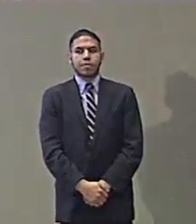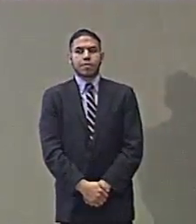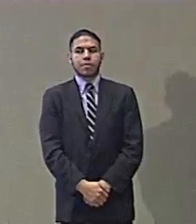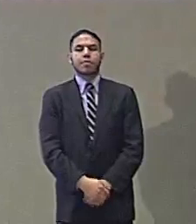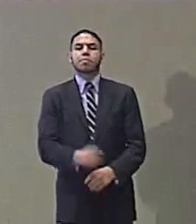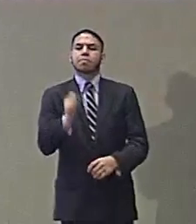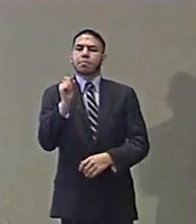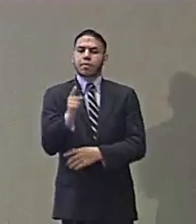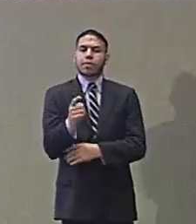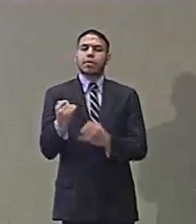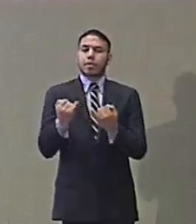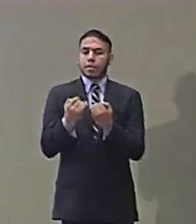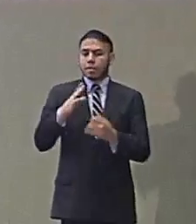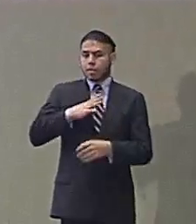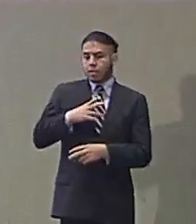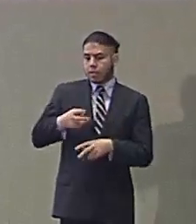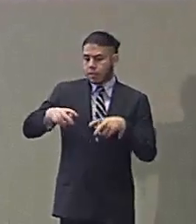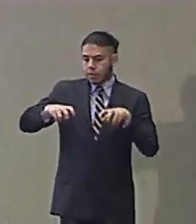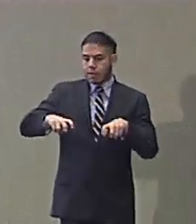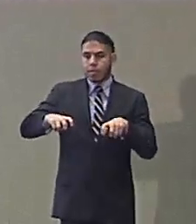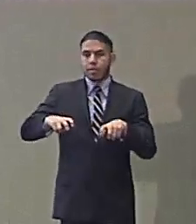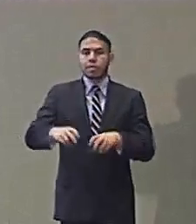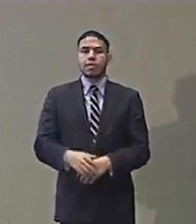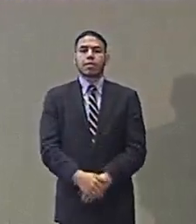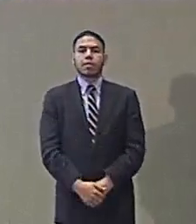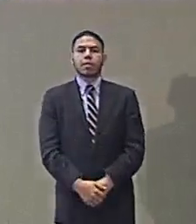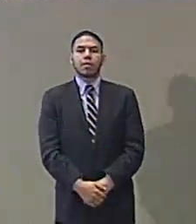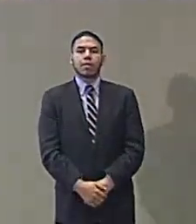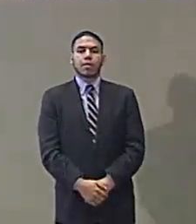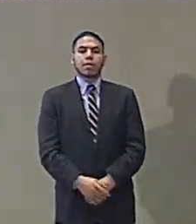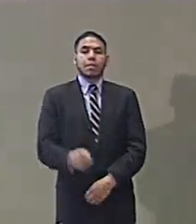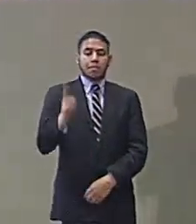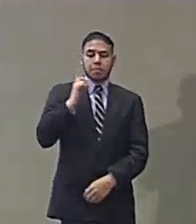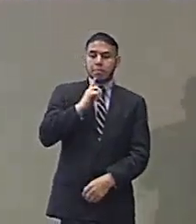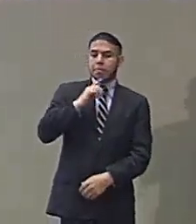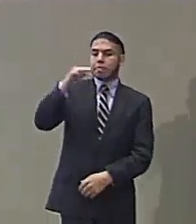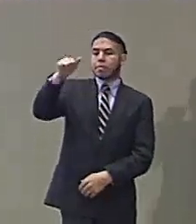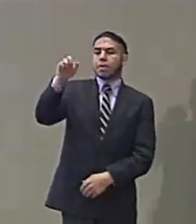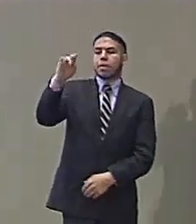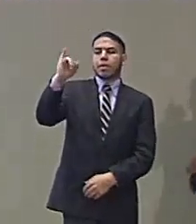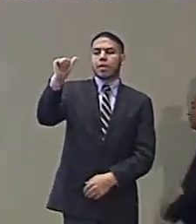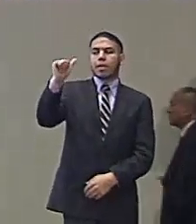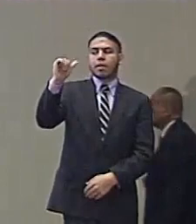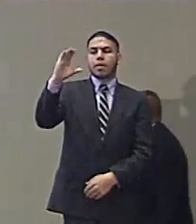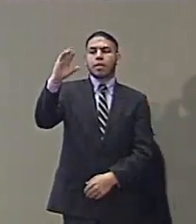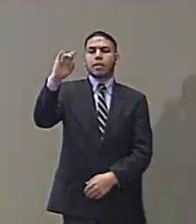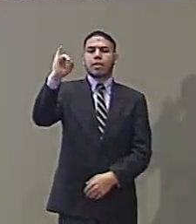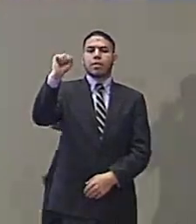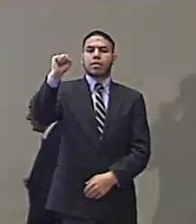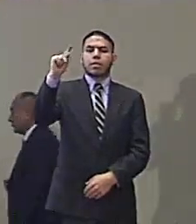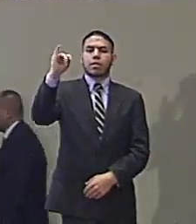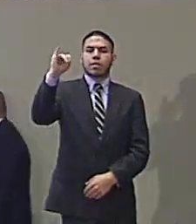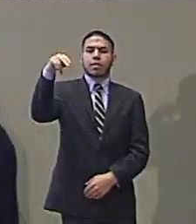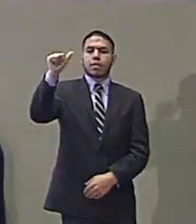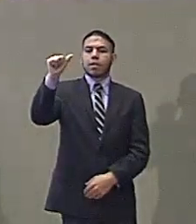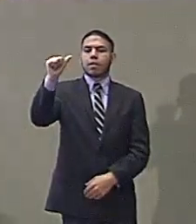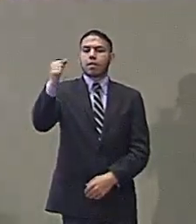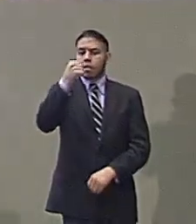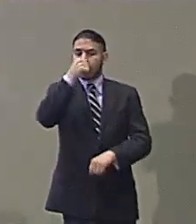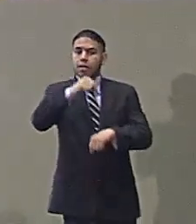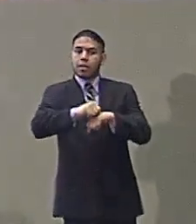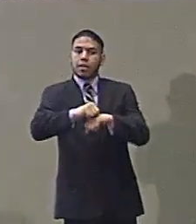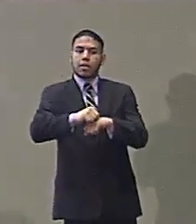también nos honran con su presencia en el presídium la señora maría cristina garcía cepeda secretaria de cultura del gobierno